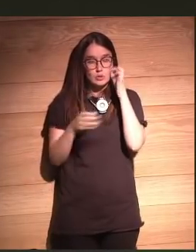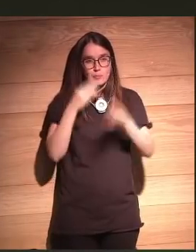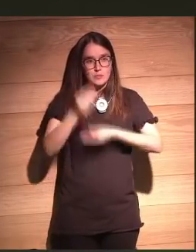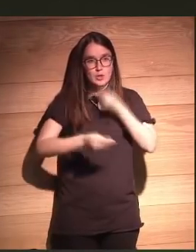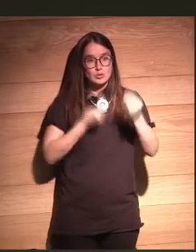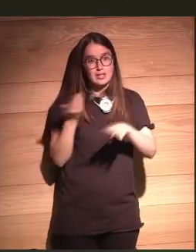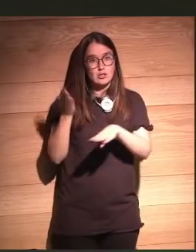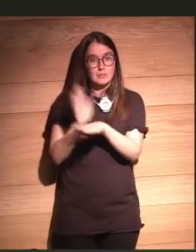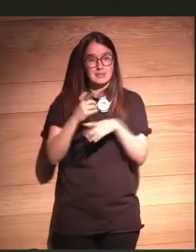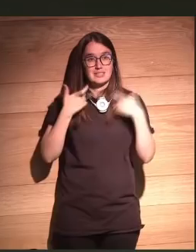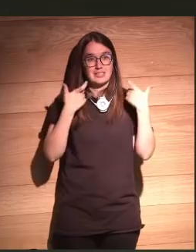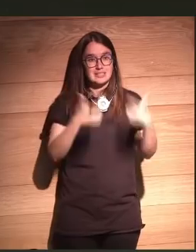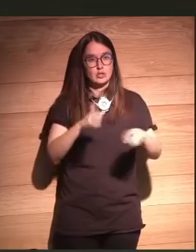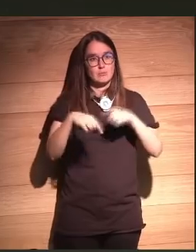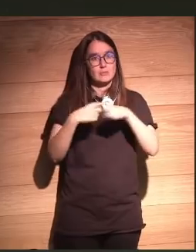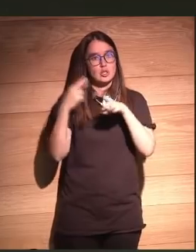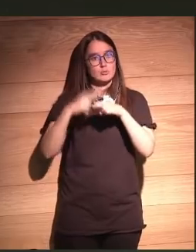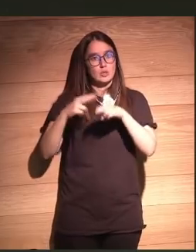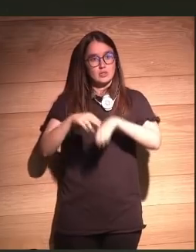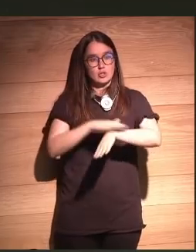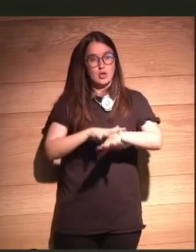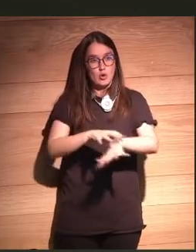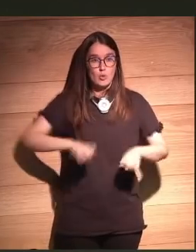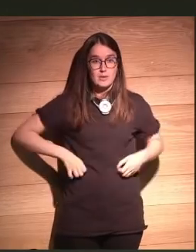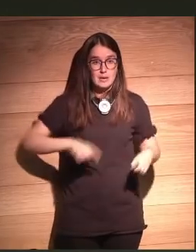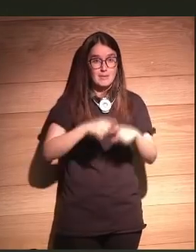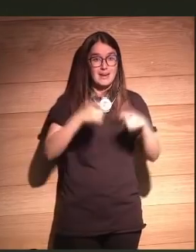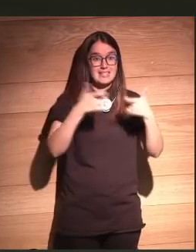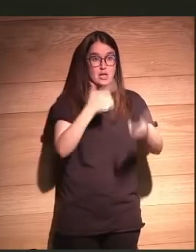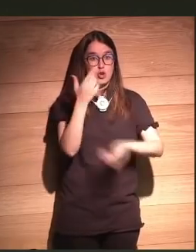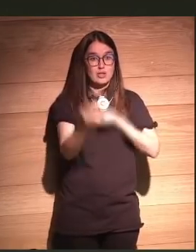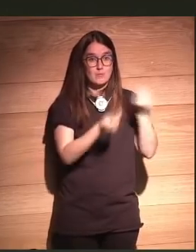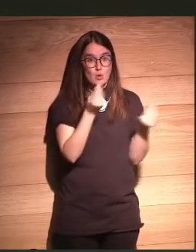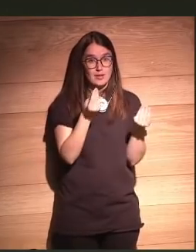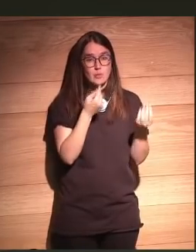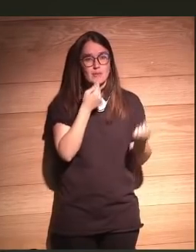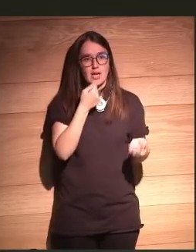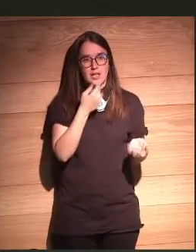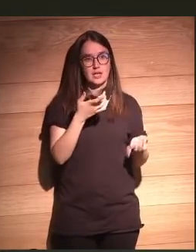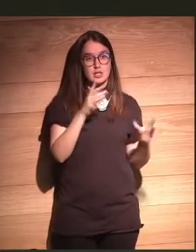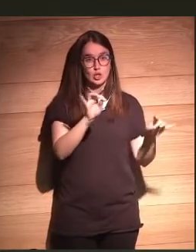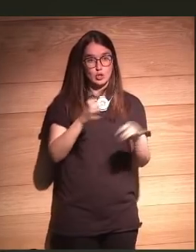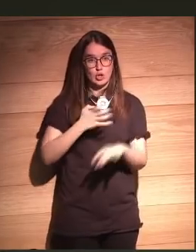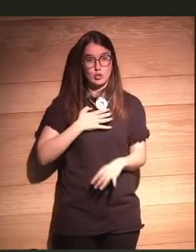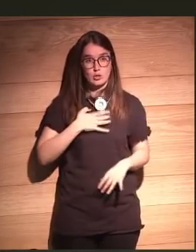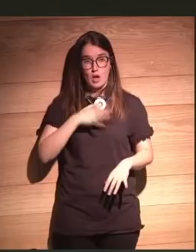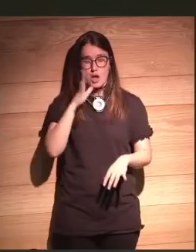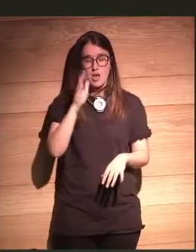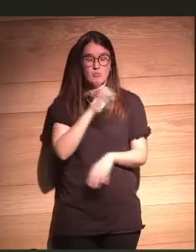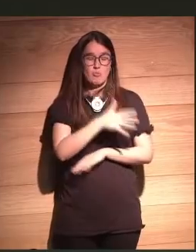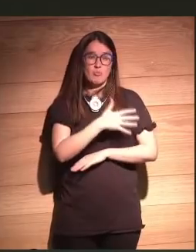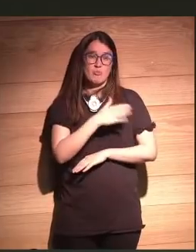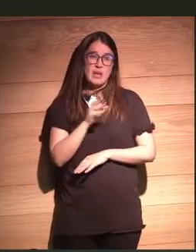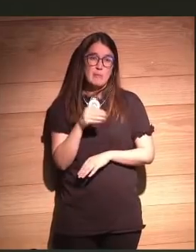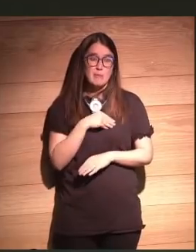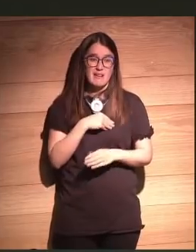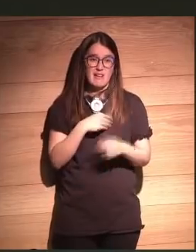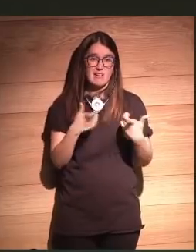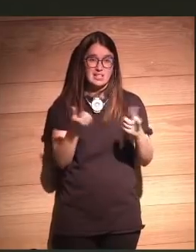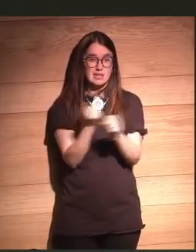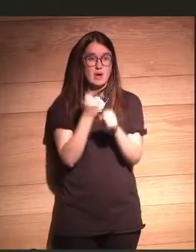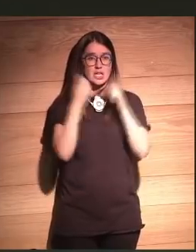los representantes del sector y los políticos que gobiernan para el sector especulativo para decir que no se puede tocar porque pobre clase trabajadora que se ha esforzado